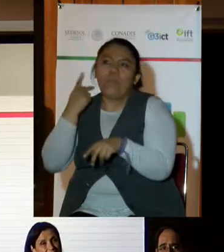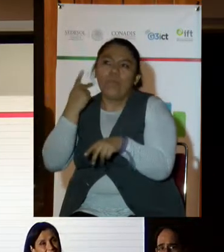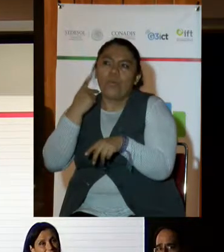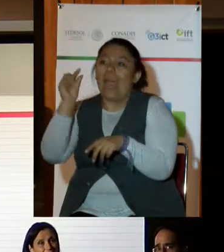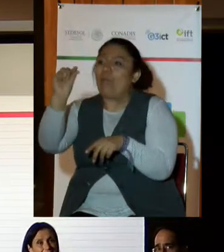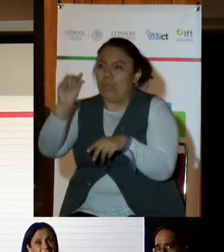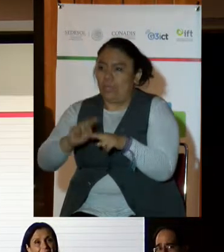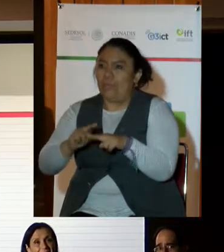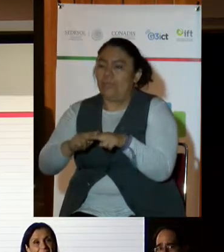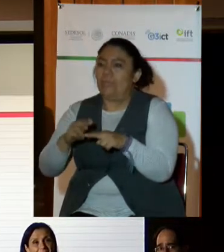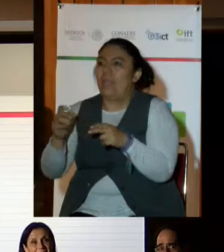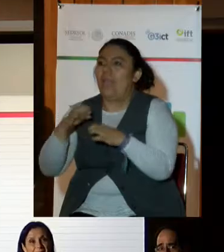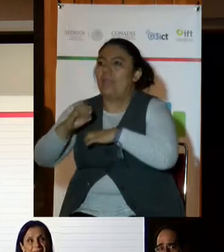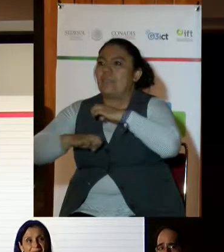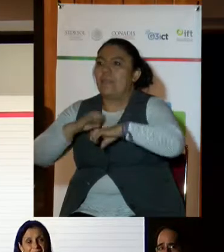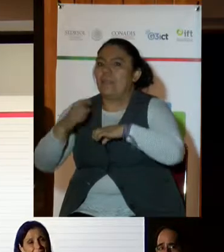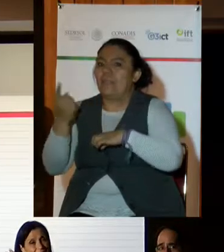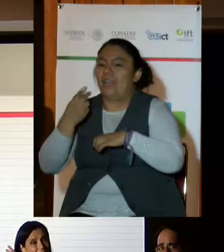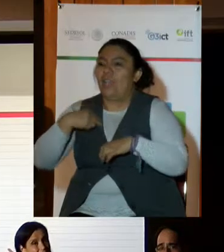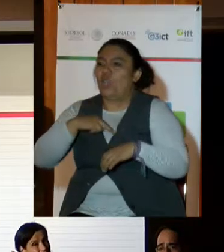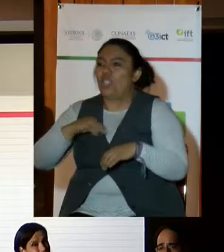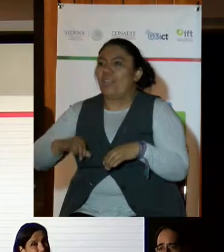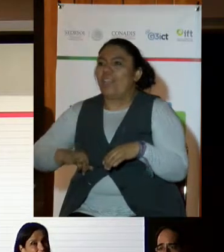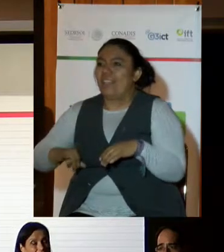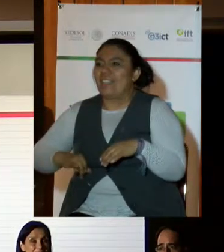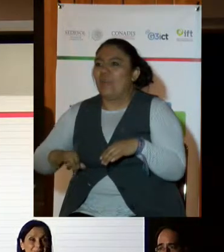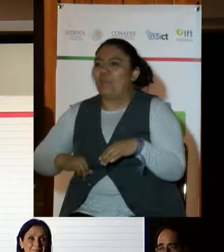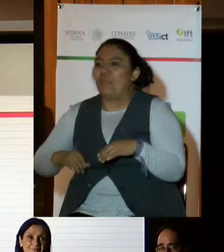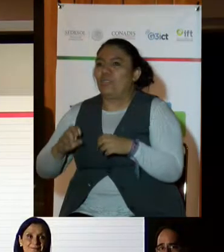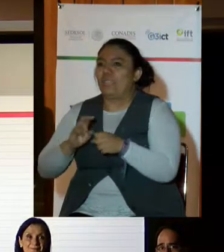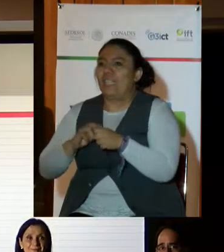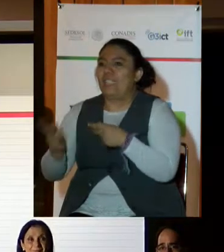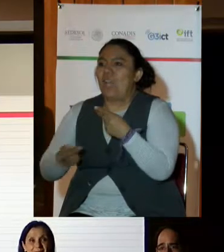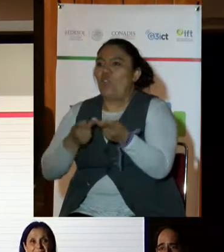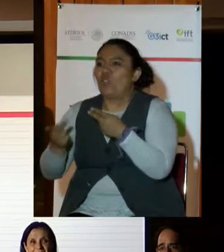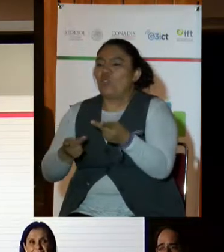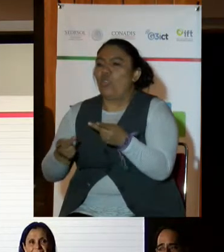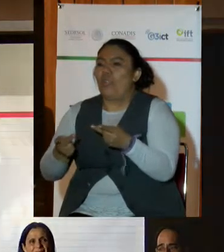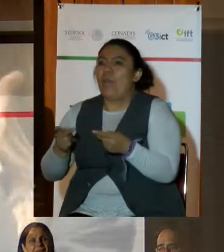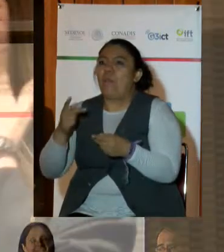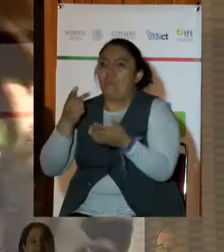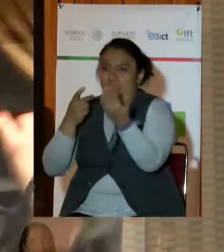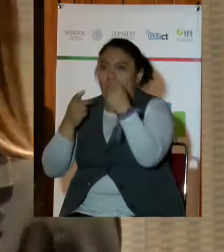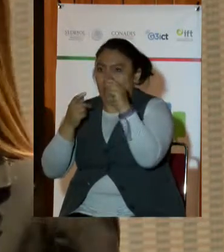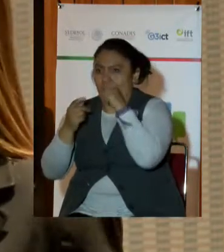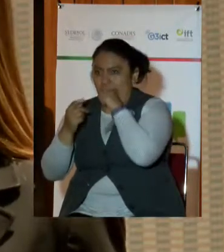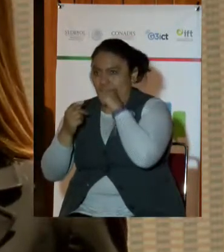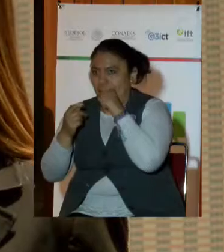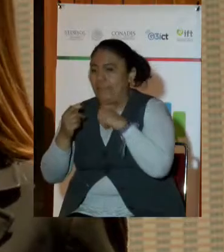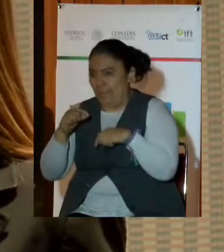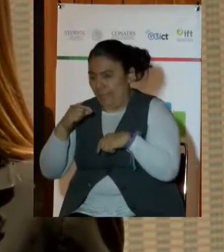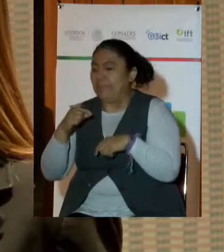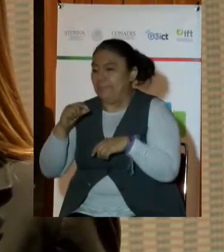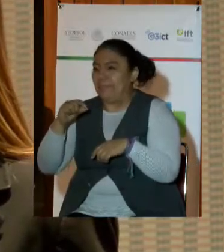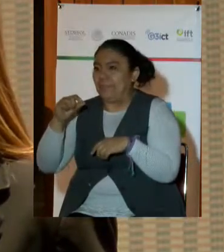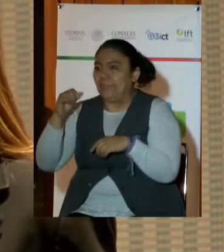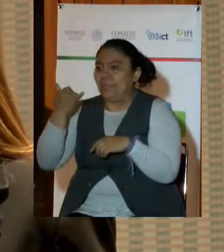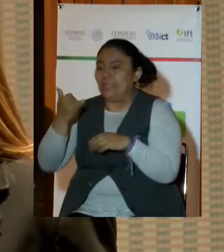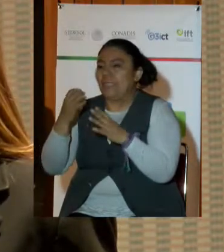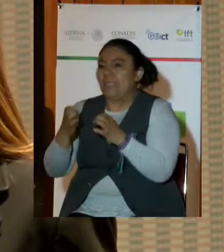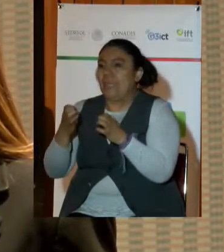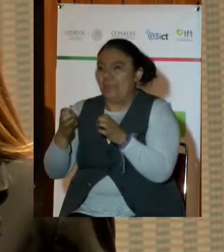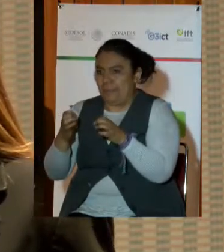Buenas tardes. Muchas gracias. Ah, perdón. ¿Una pregunta más? Sí, buenas tardes. Adelante. Como bien decía el doctor Hernández Maya, nosotros participamos